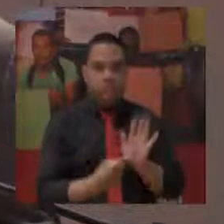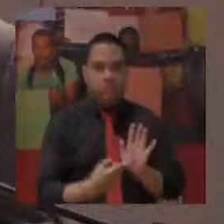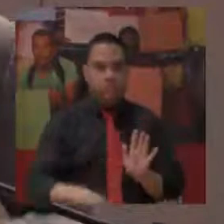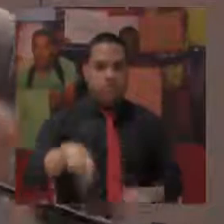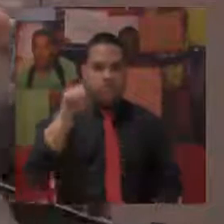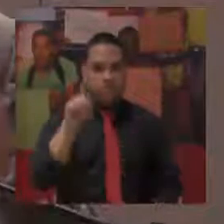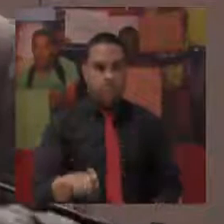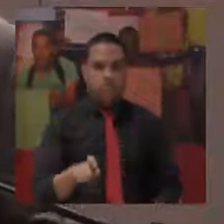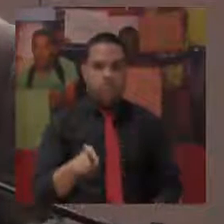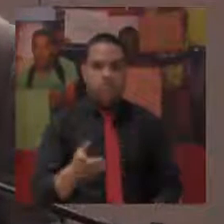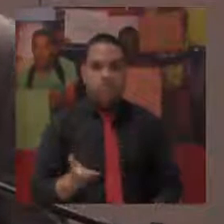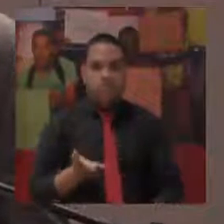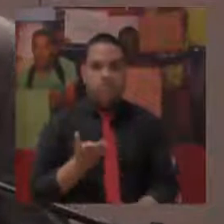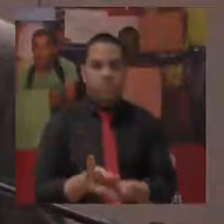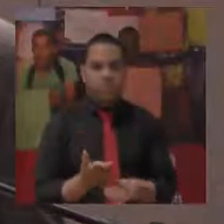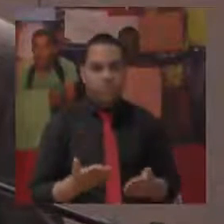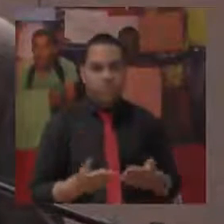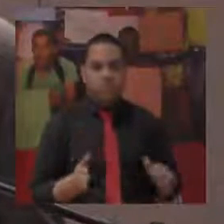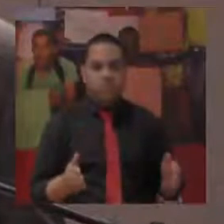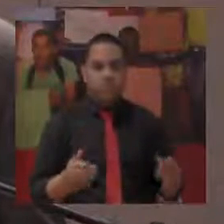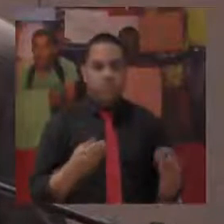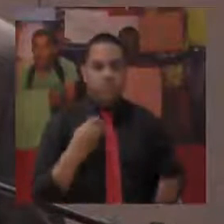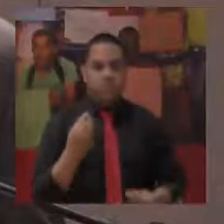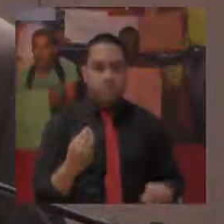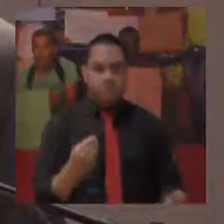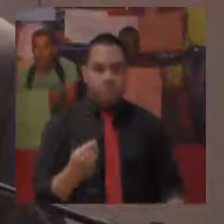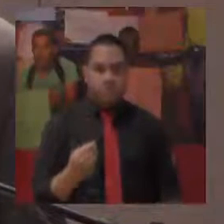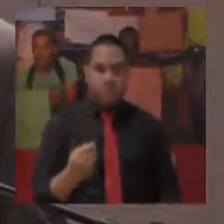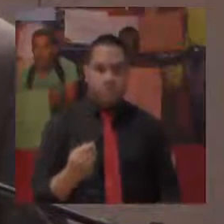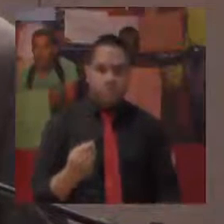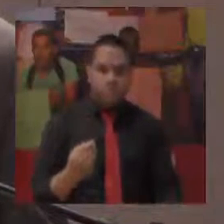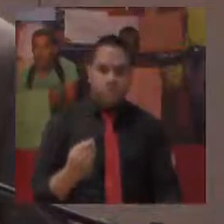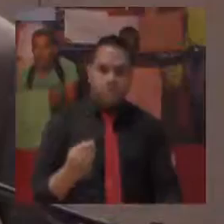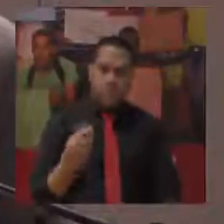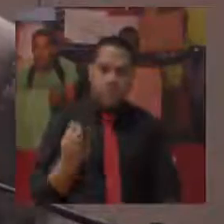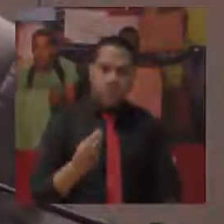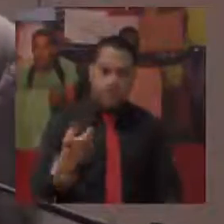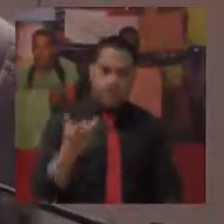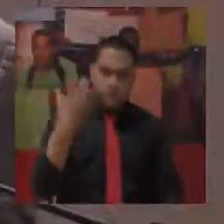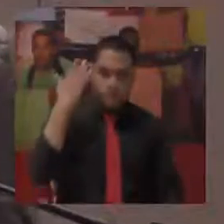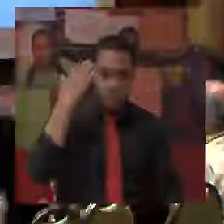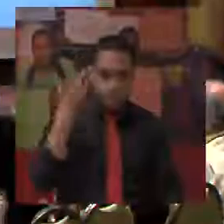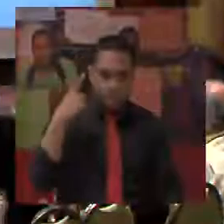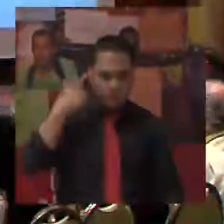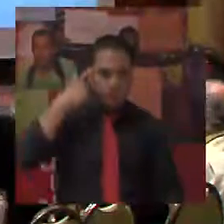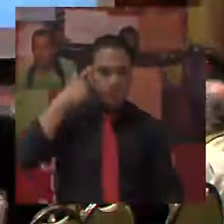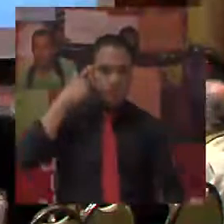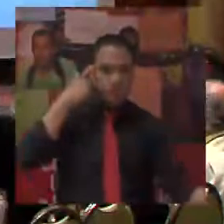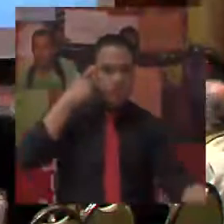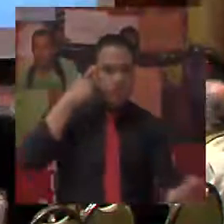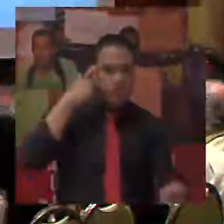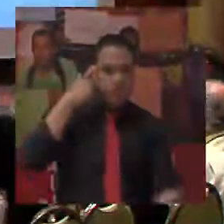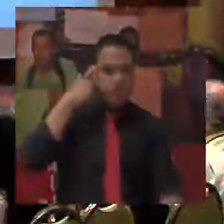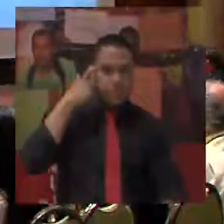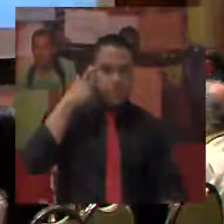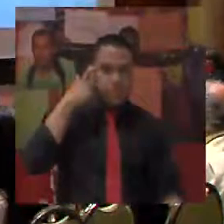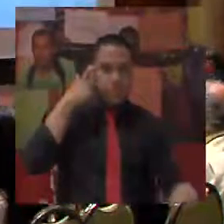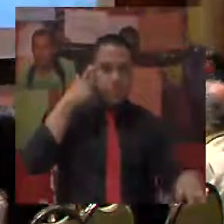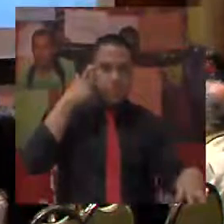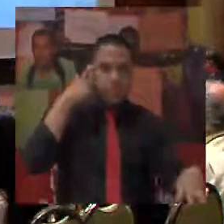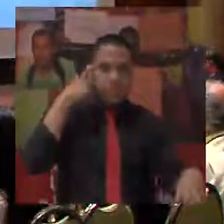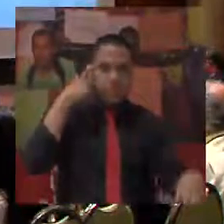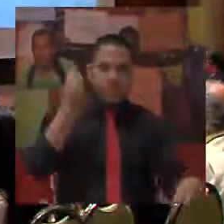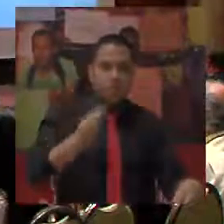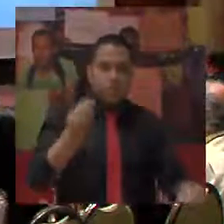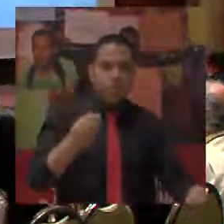nos propusimos ampliar este acompañamiento a más personas y nuestro reto principal es además